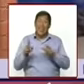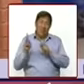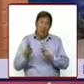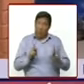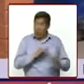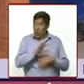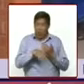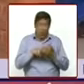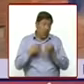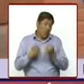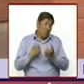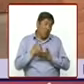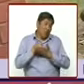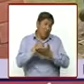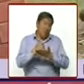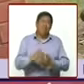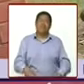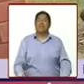que todos vamos a ayudar.